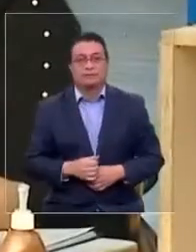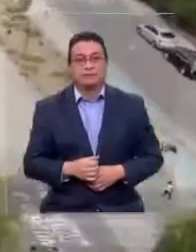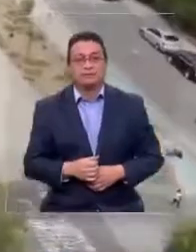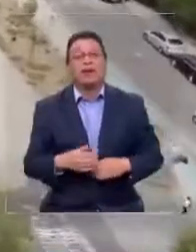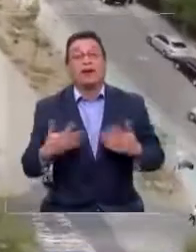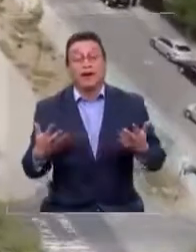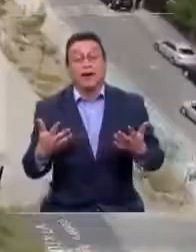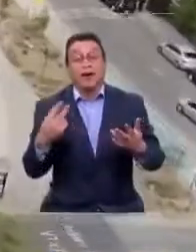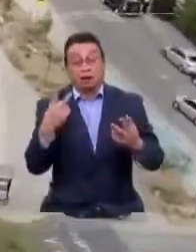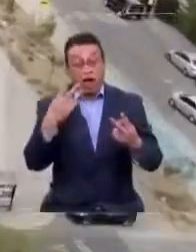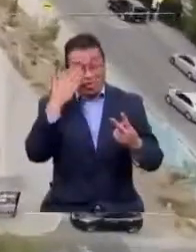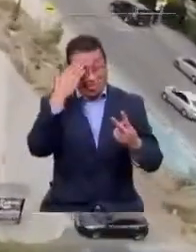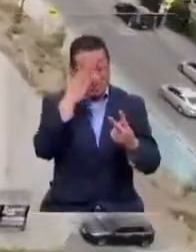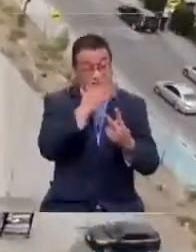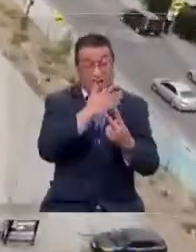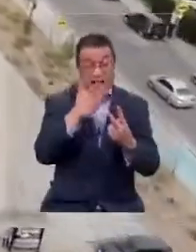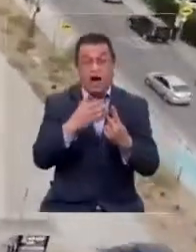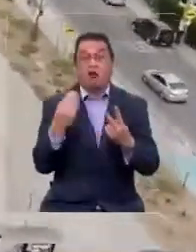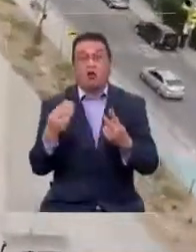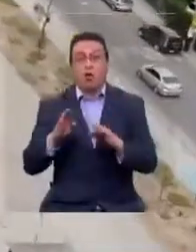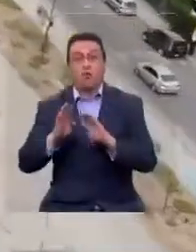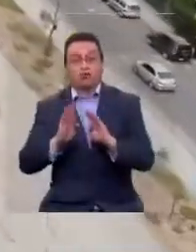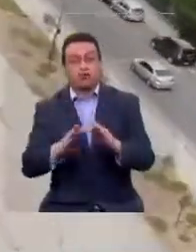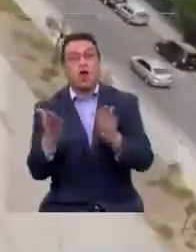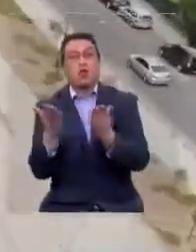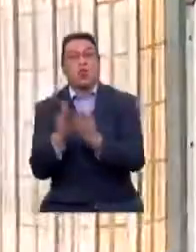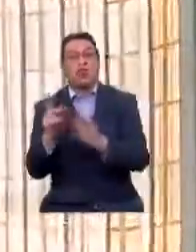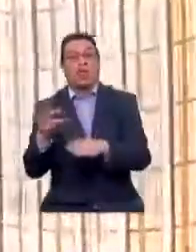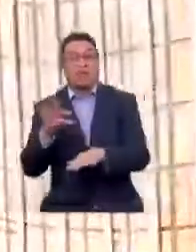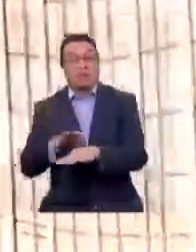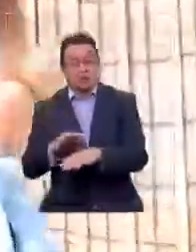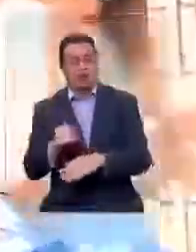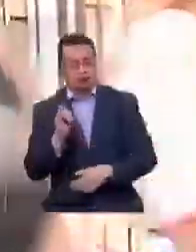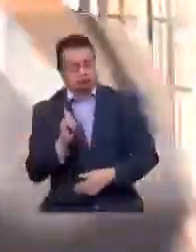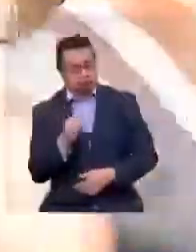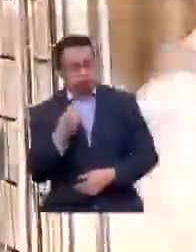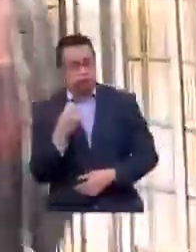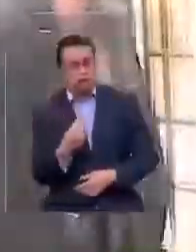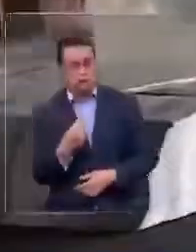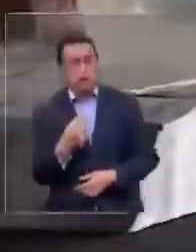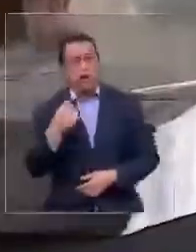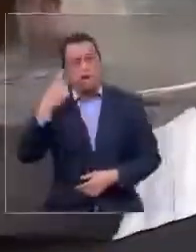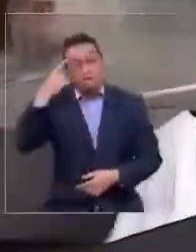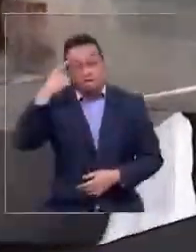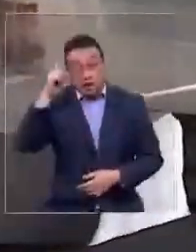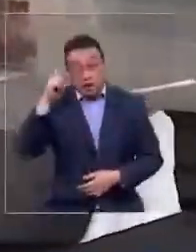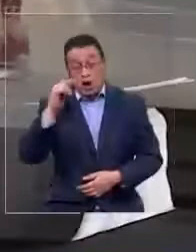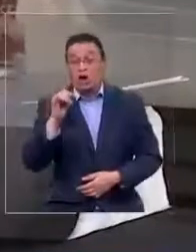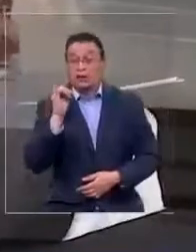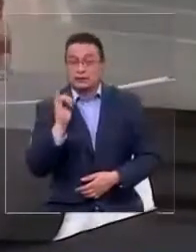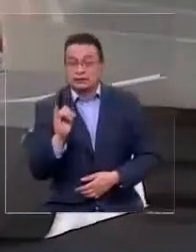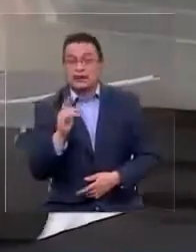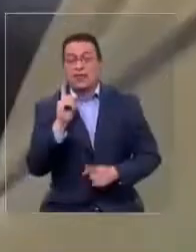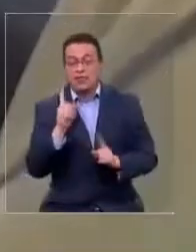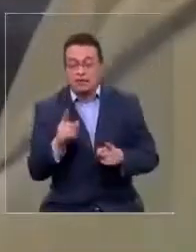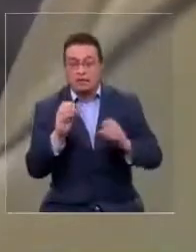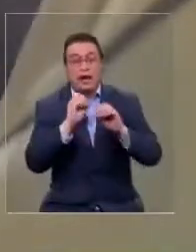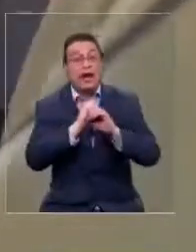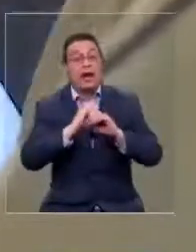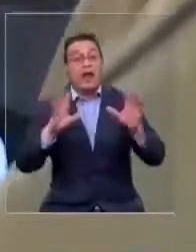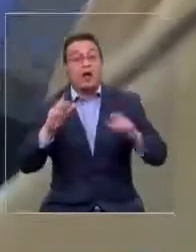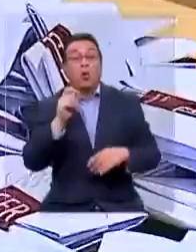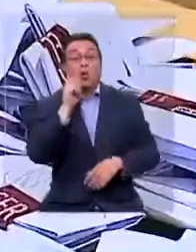La idea de las 2 jornadas encuentra también apoyo en el Colegio Médico, aunque siempre y cuando apuntaron a que se defina qué